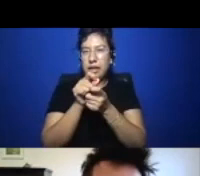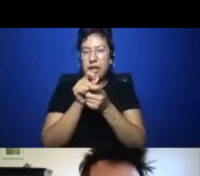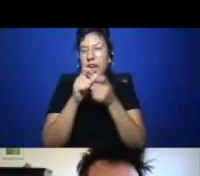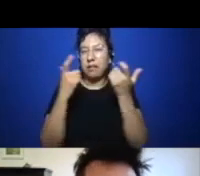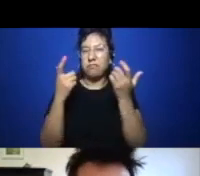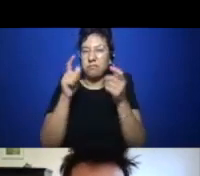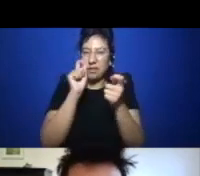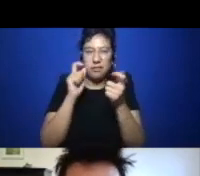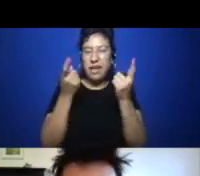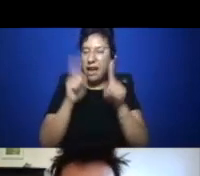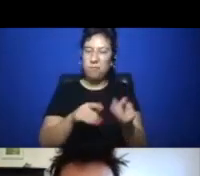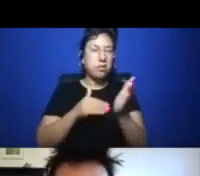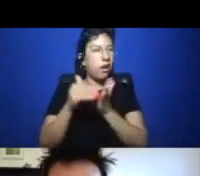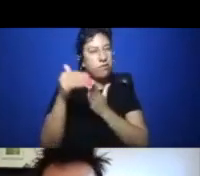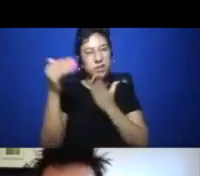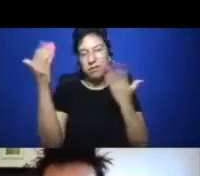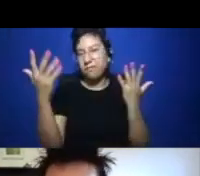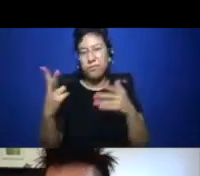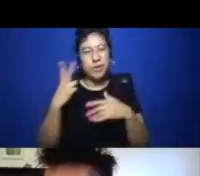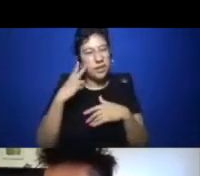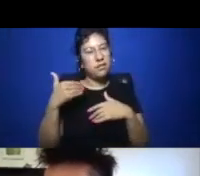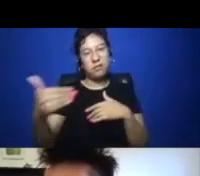contraseñas, pero eso es un ejemplo que sucede todo el tiempo.